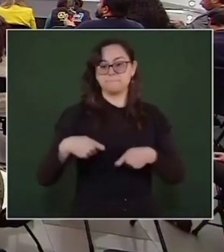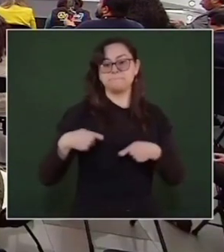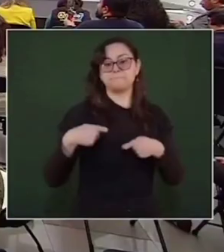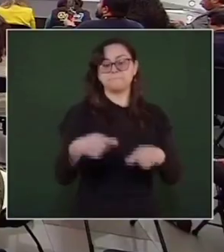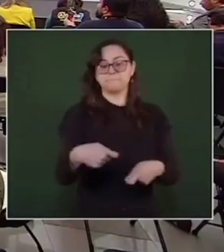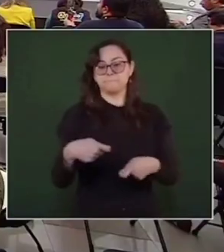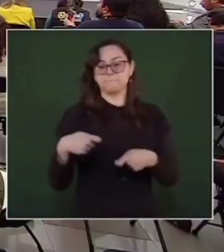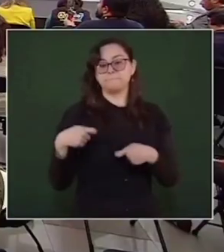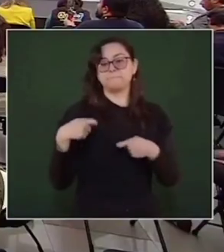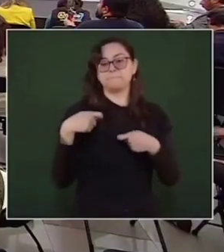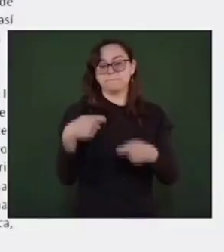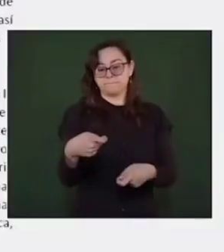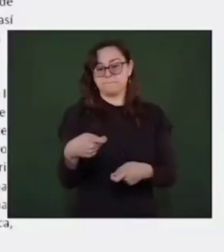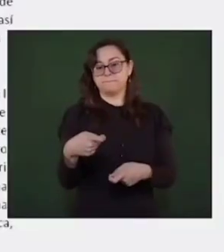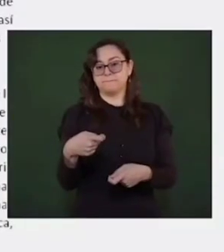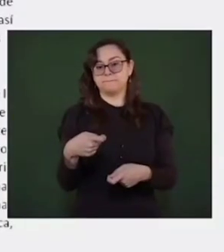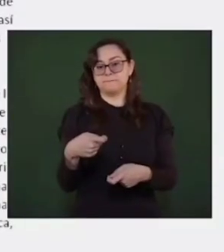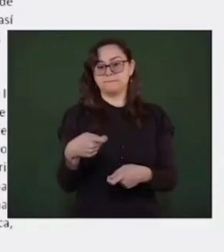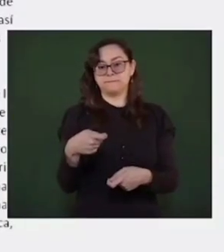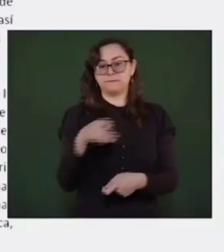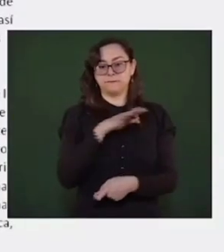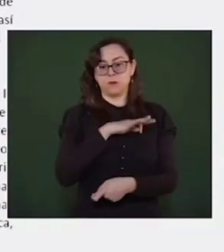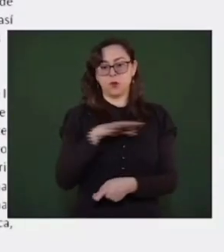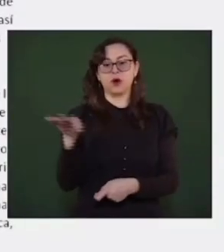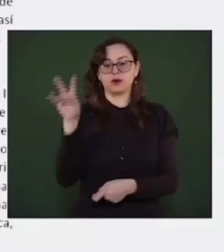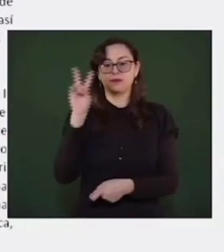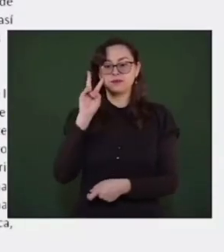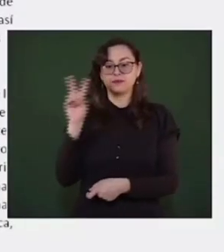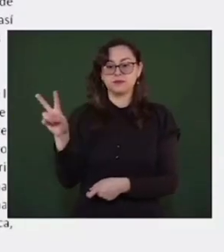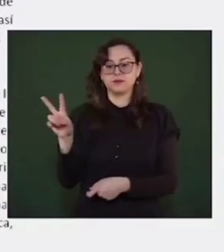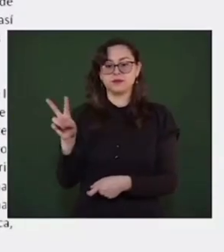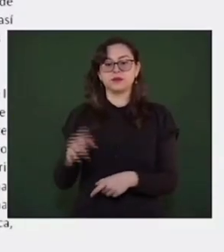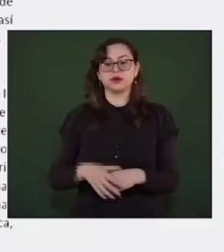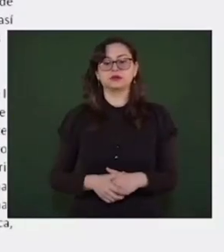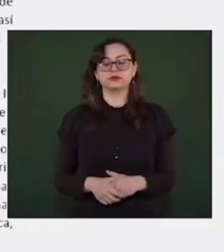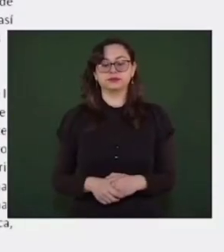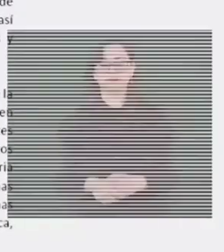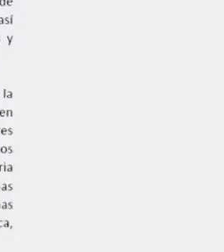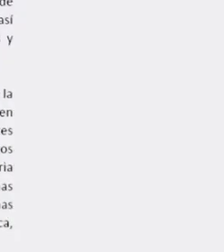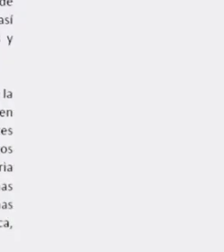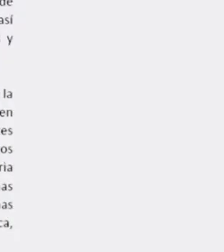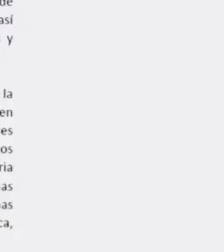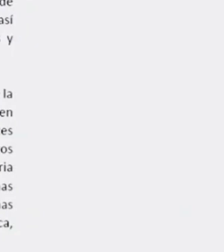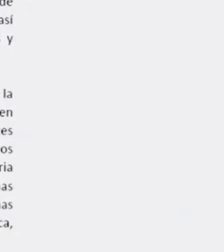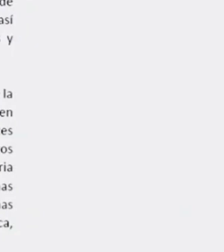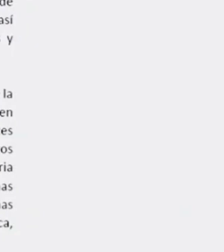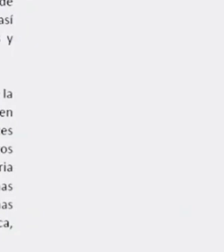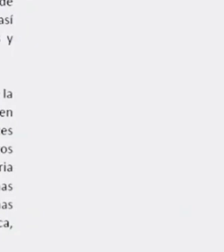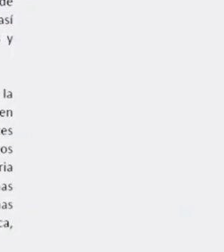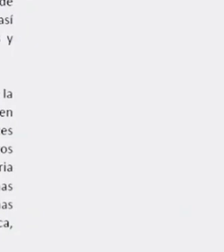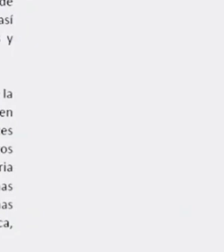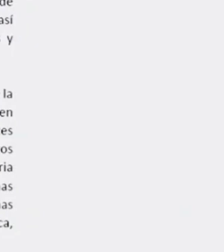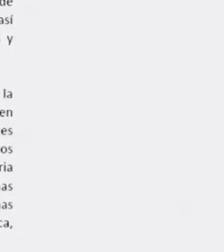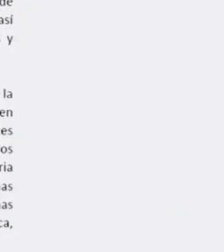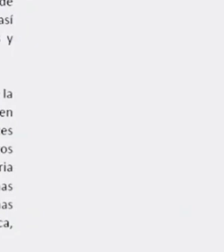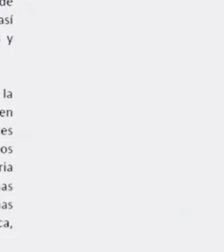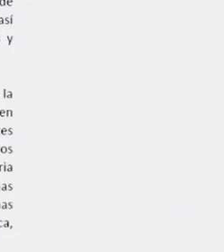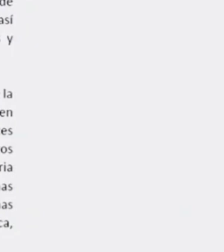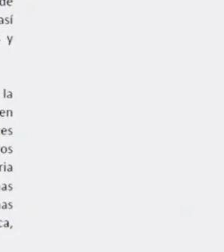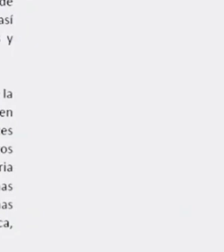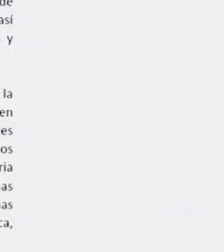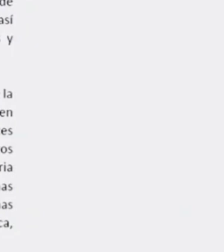del órgano administrativo de prevención y readaptación social, que son las prisiones,